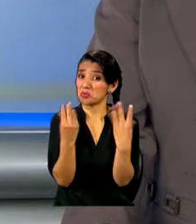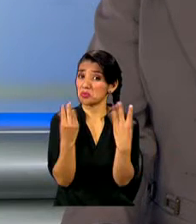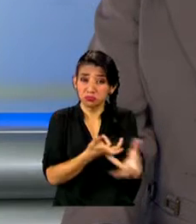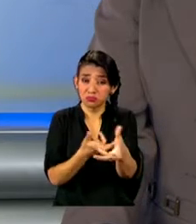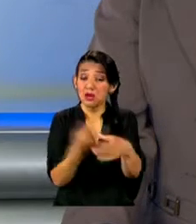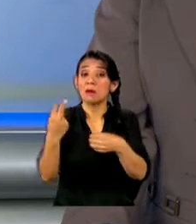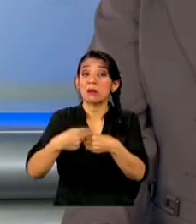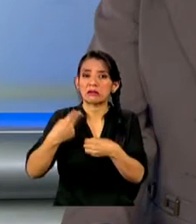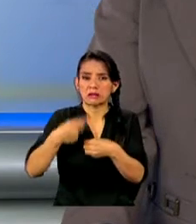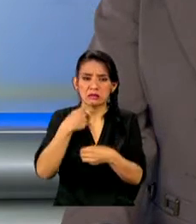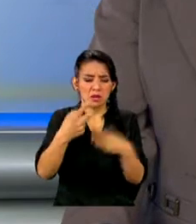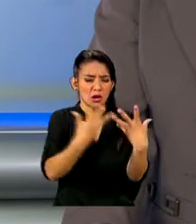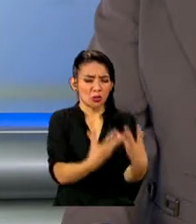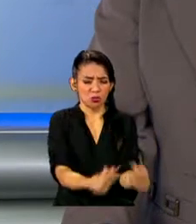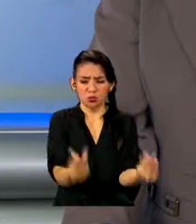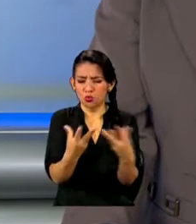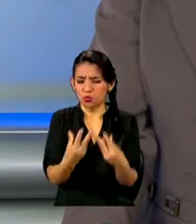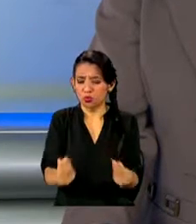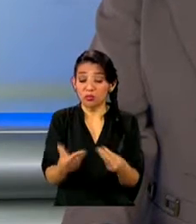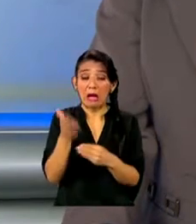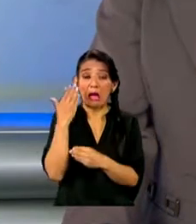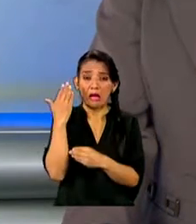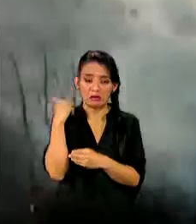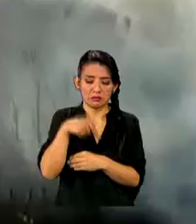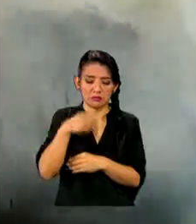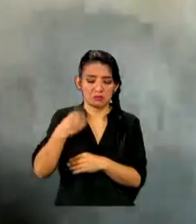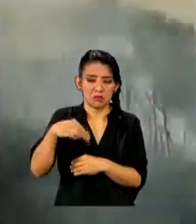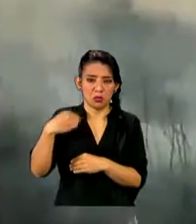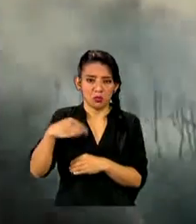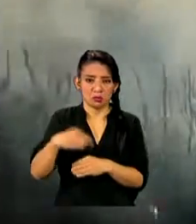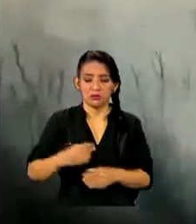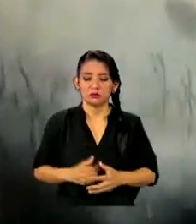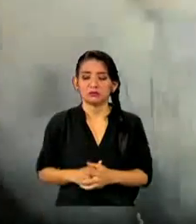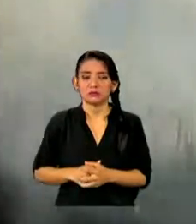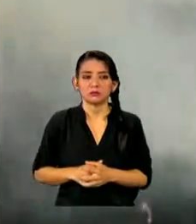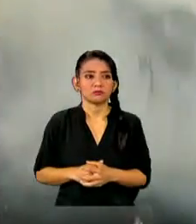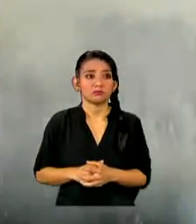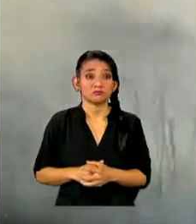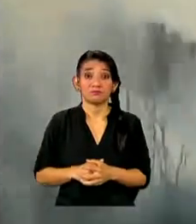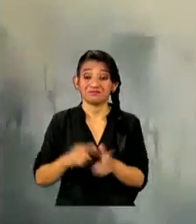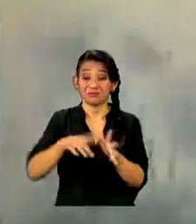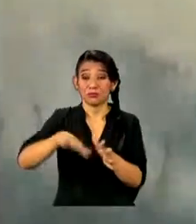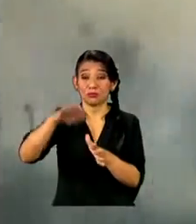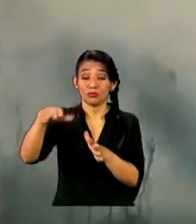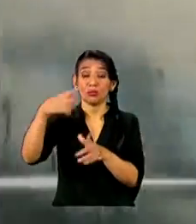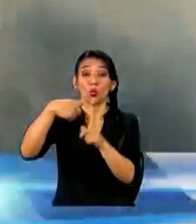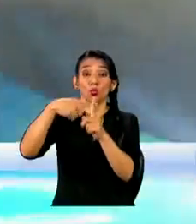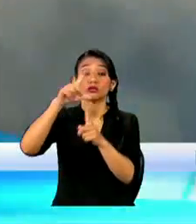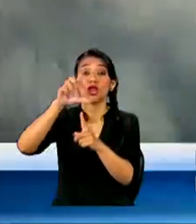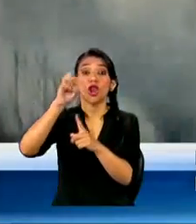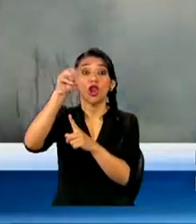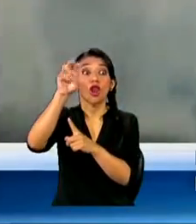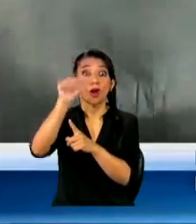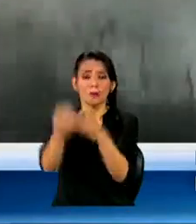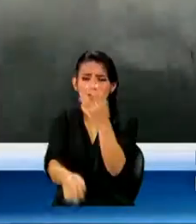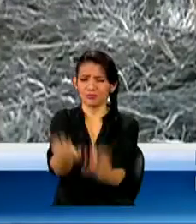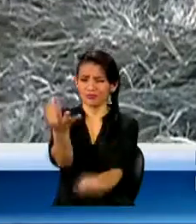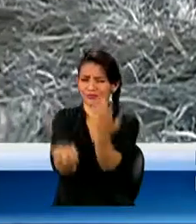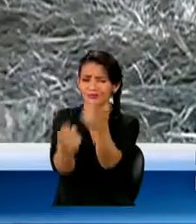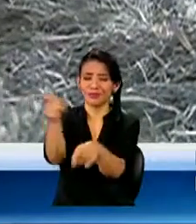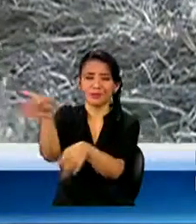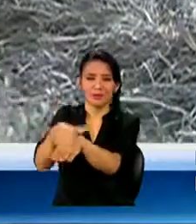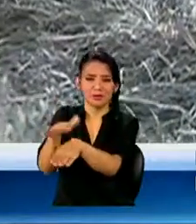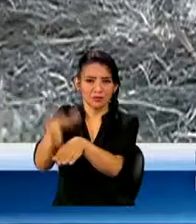labores de extinción de las llamas durante este día miércoles. El incendio se había iniciado en Cruz Loma y según los primeros datos fue provocado. Las